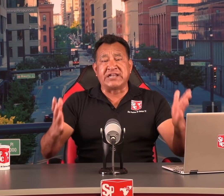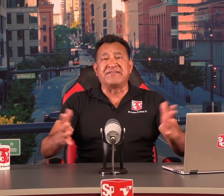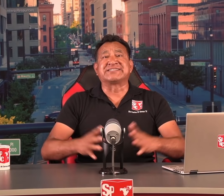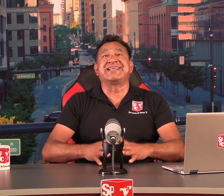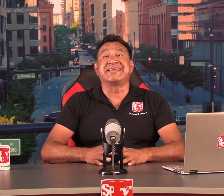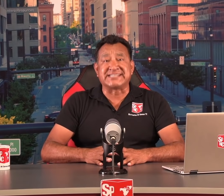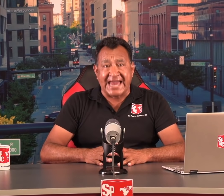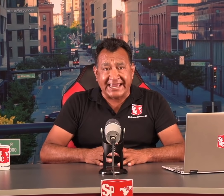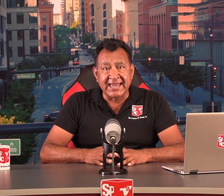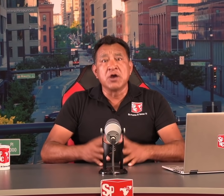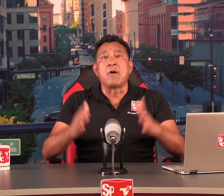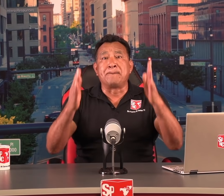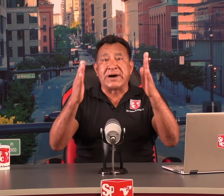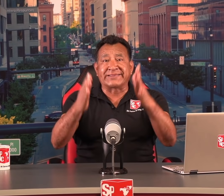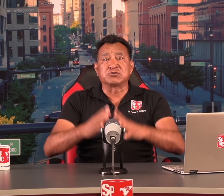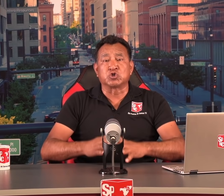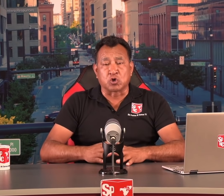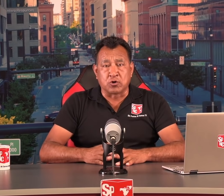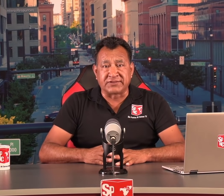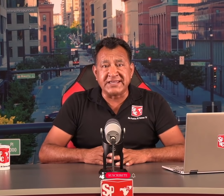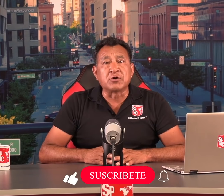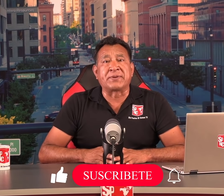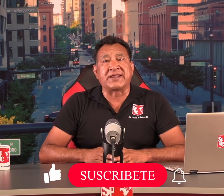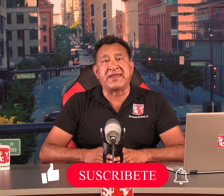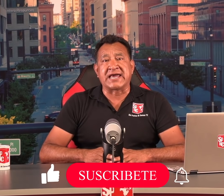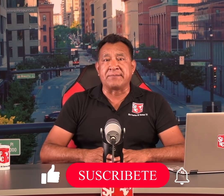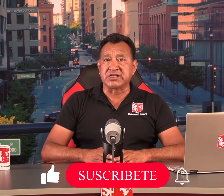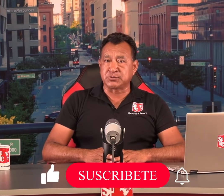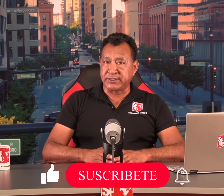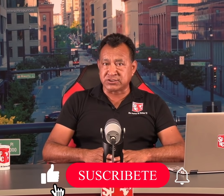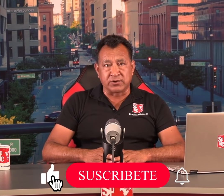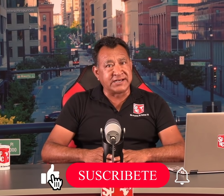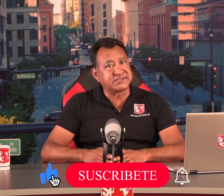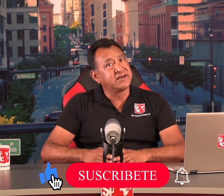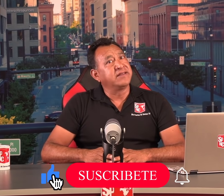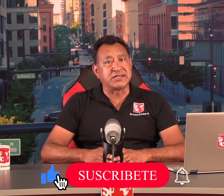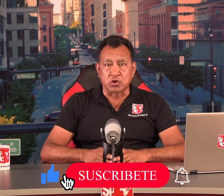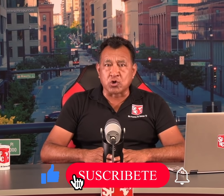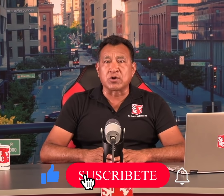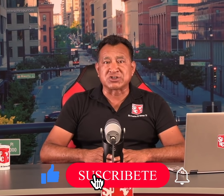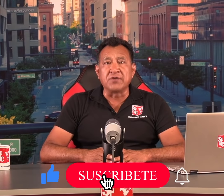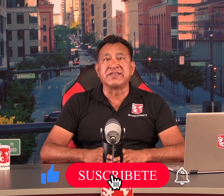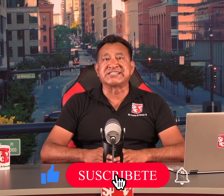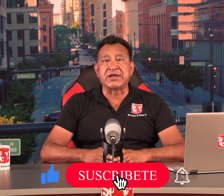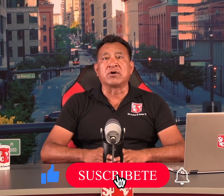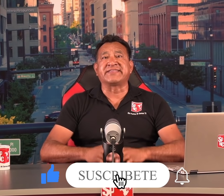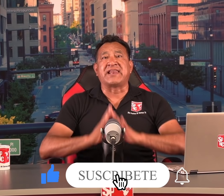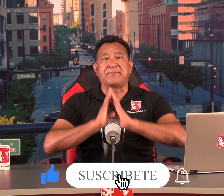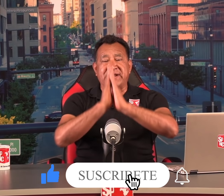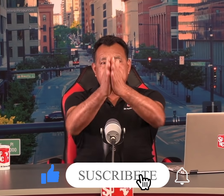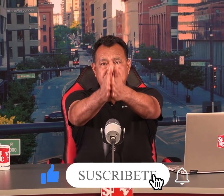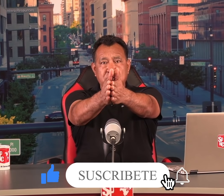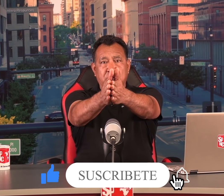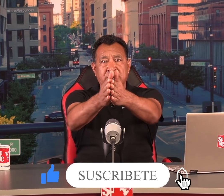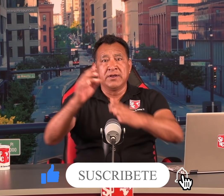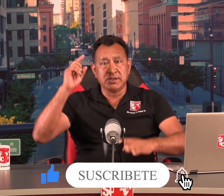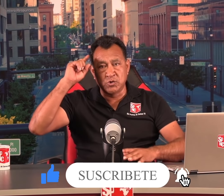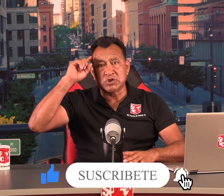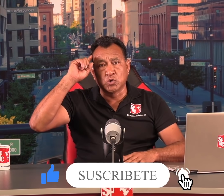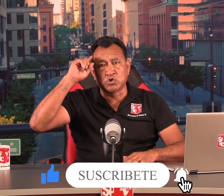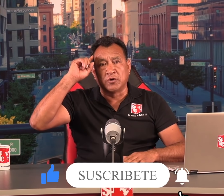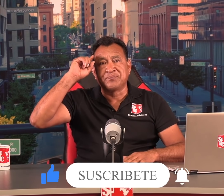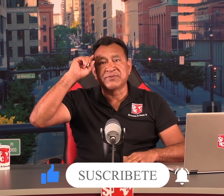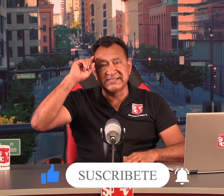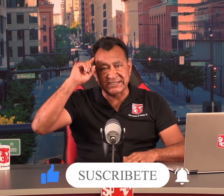Te suscribas, le des like, compartas nuestro contenido para llegar a más personas. De todo corazón deseo que te la pases chingón.